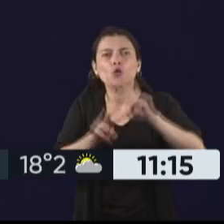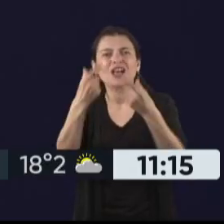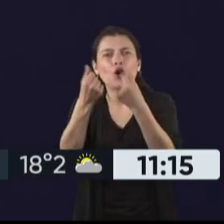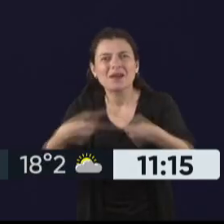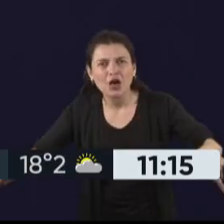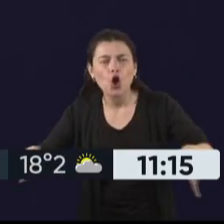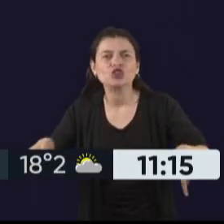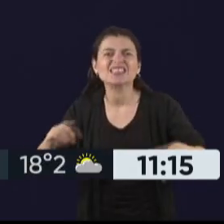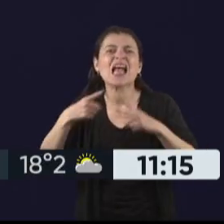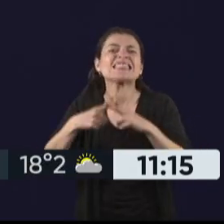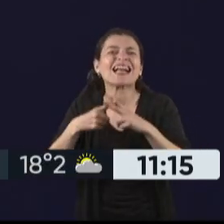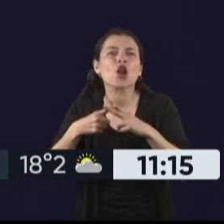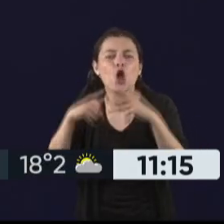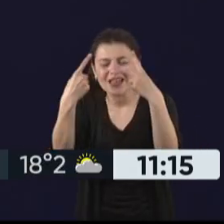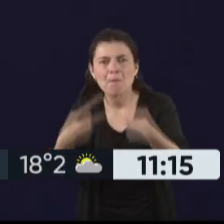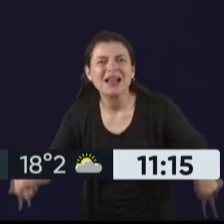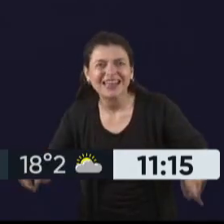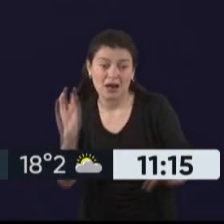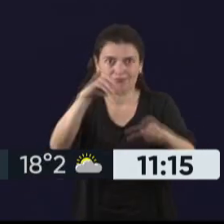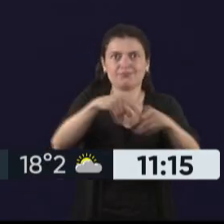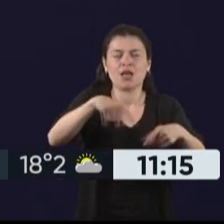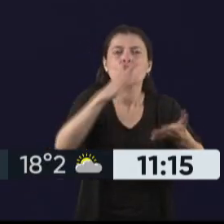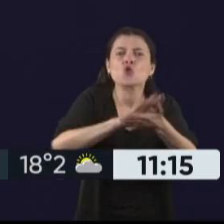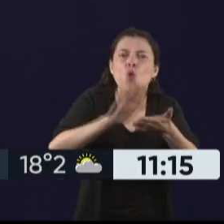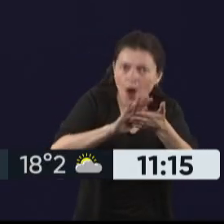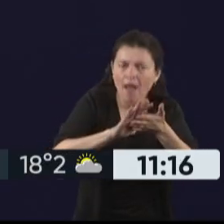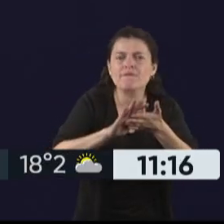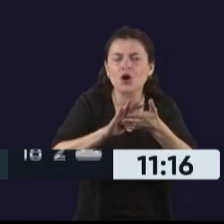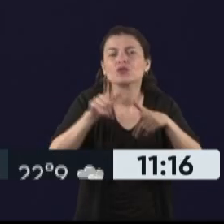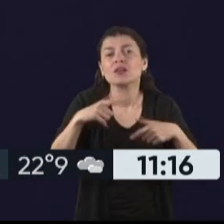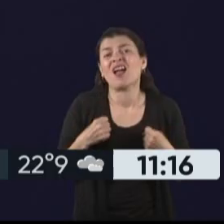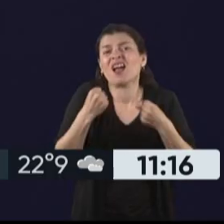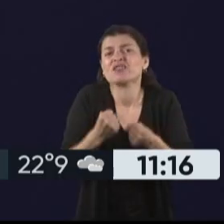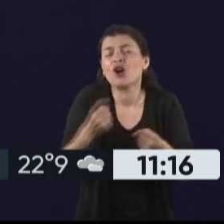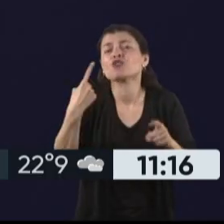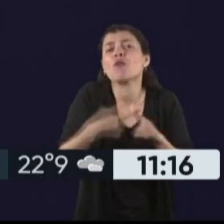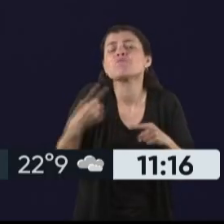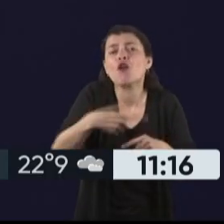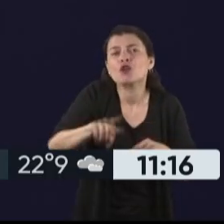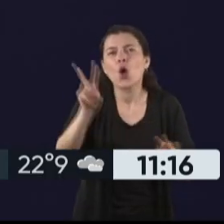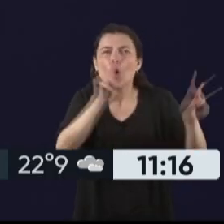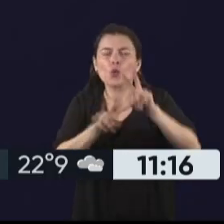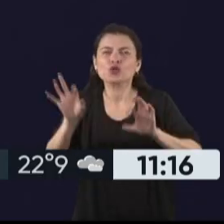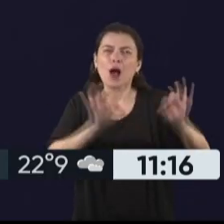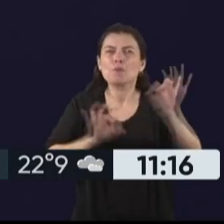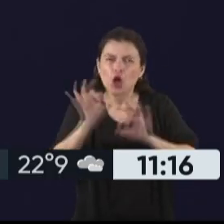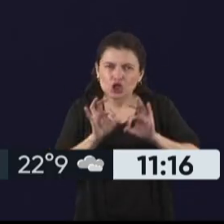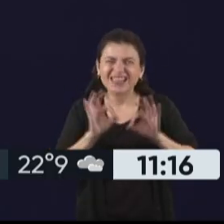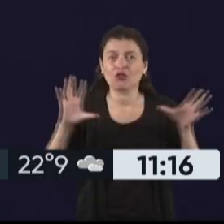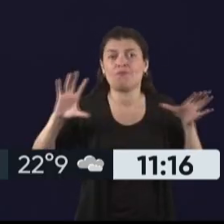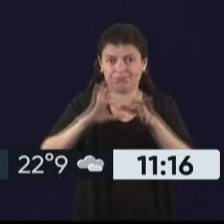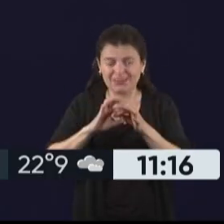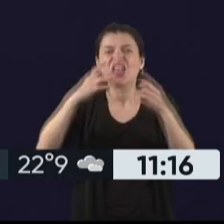startups innovadoras con respaldo flexible según su grado de madurez. Estos esfuerzos se concentrarán en proyectos estratégicos de